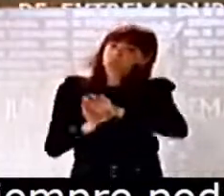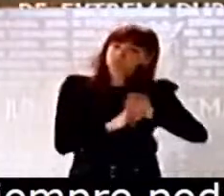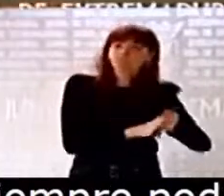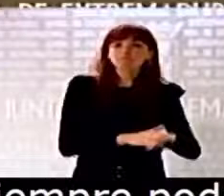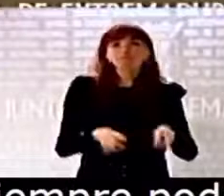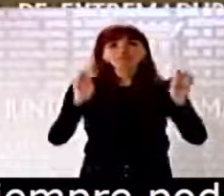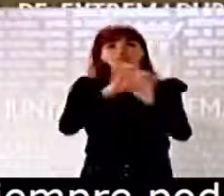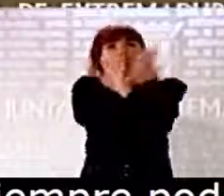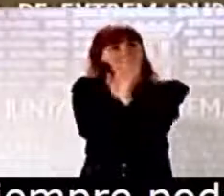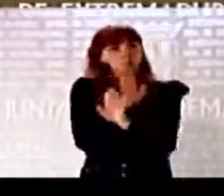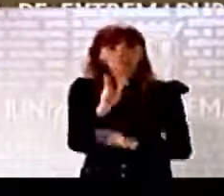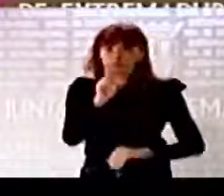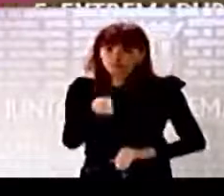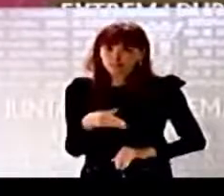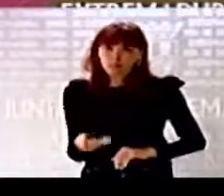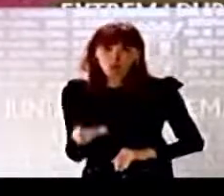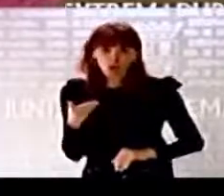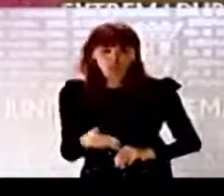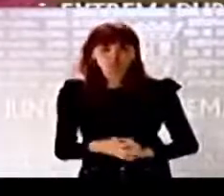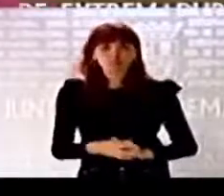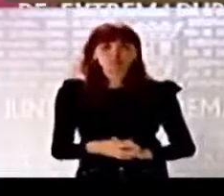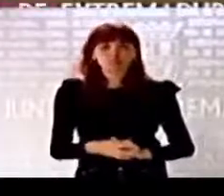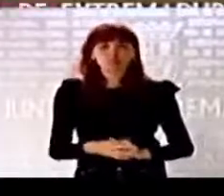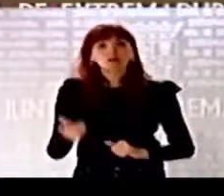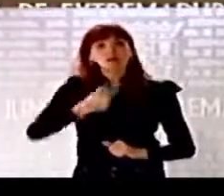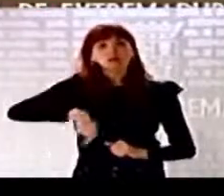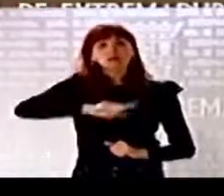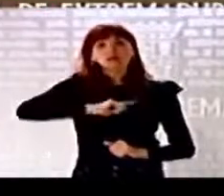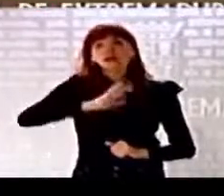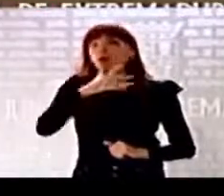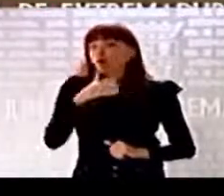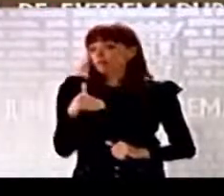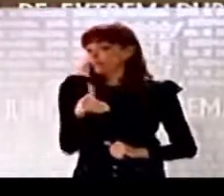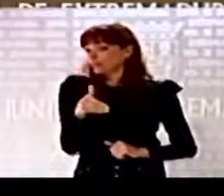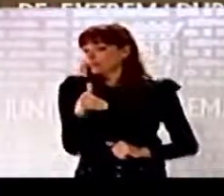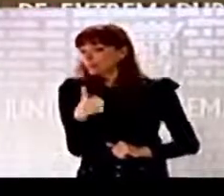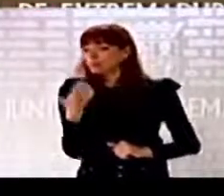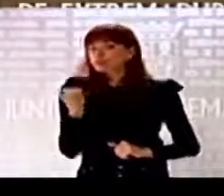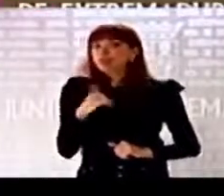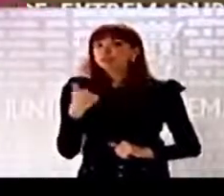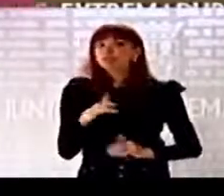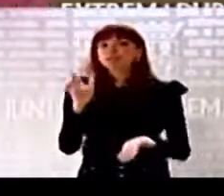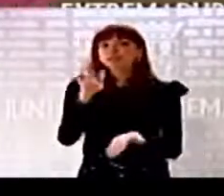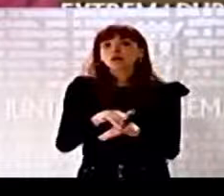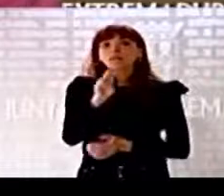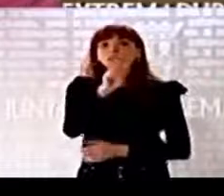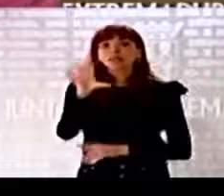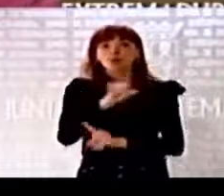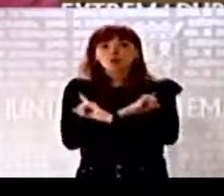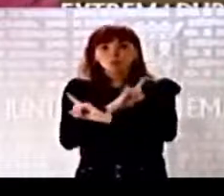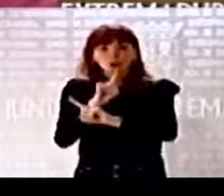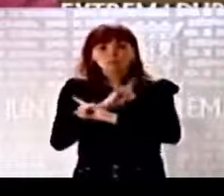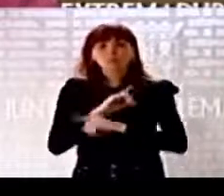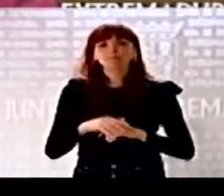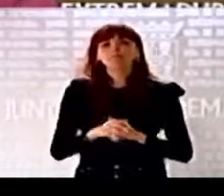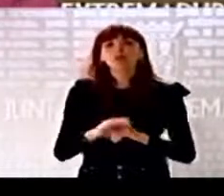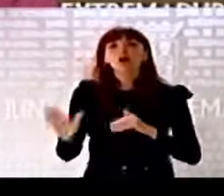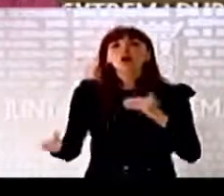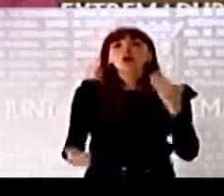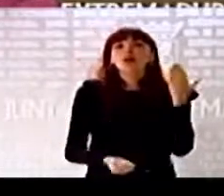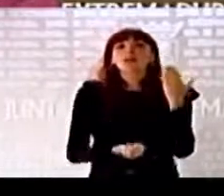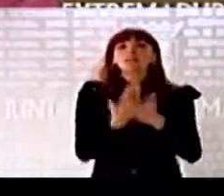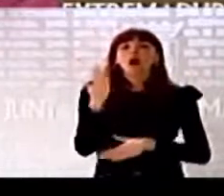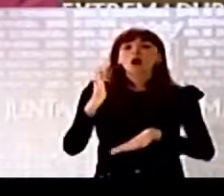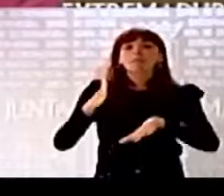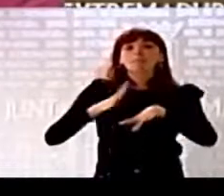lugar, y no por ello menos importante, estamos en la antesala del día 25 de noviembre, día para erradicar la